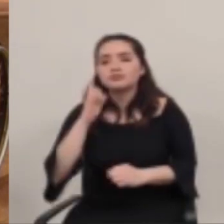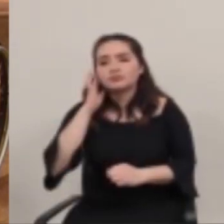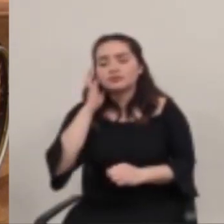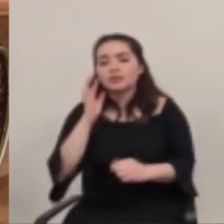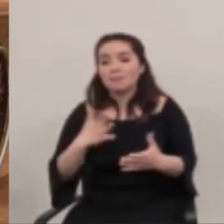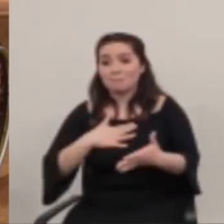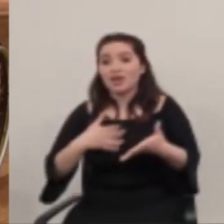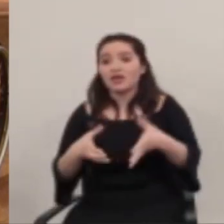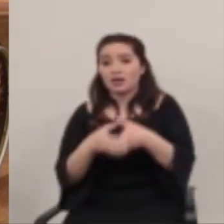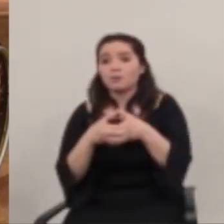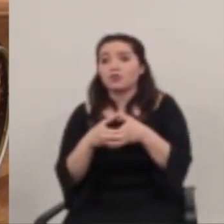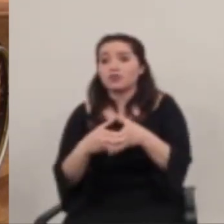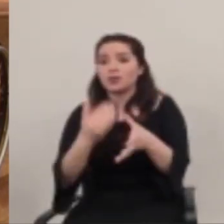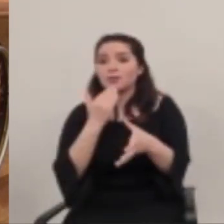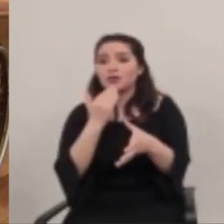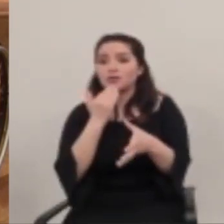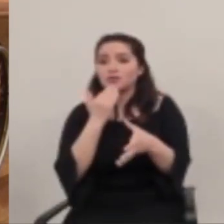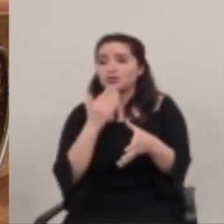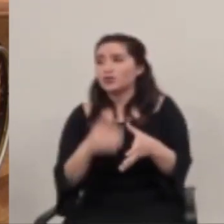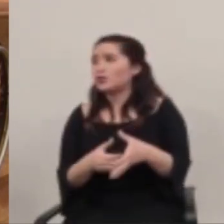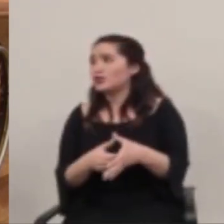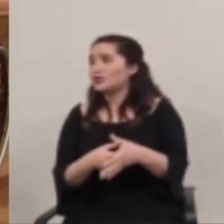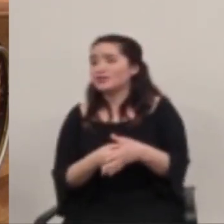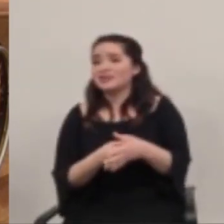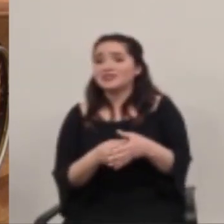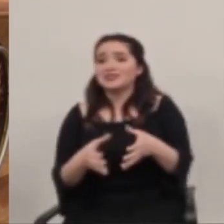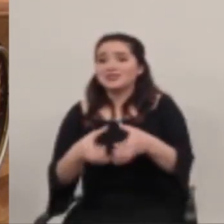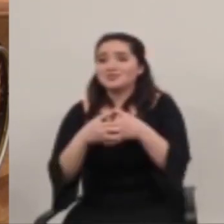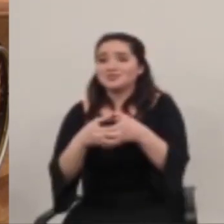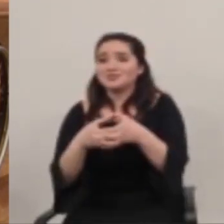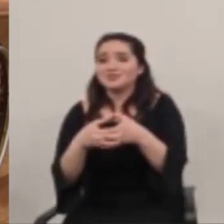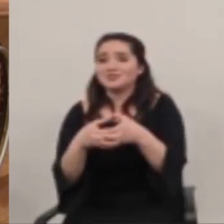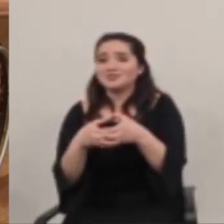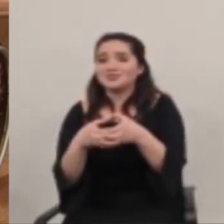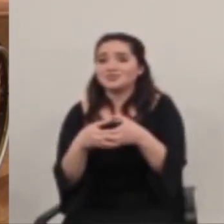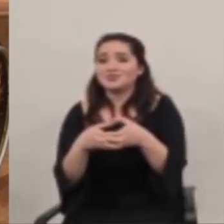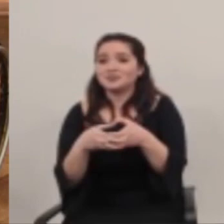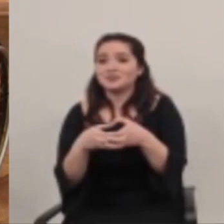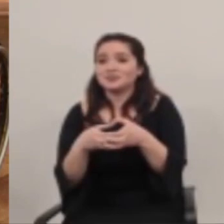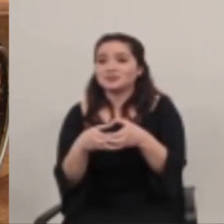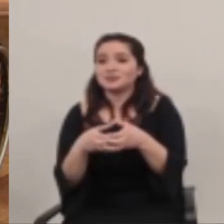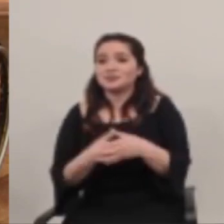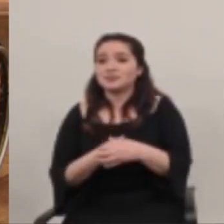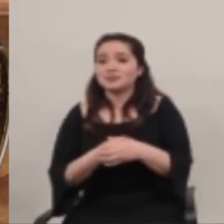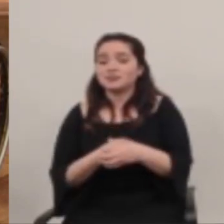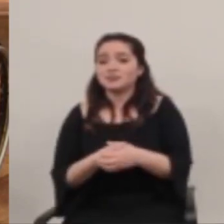al que yo pertenezco, de la Oficina de Inclusión, por hacer posible este espacio y, por supuesto, también al Senado Universitario.